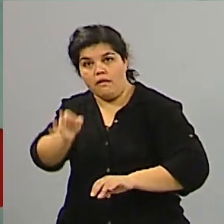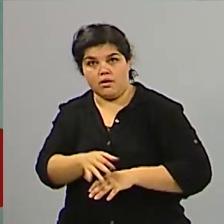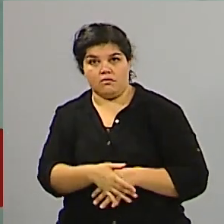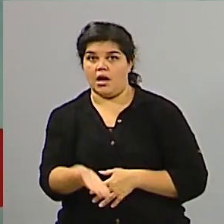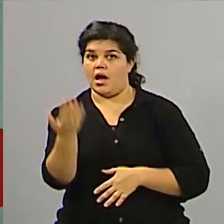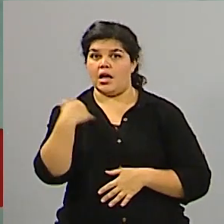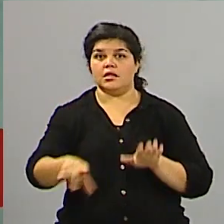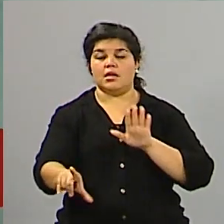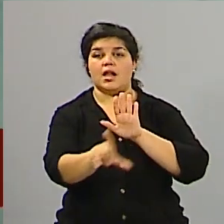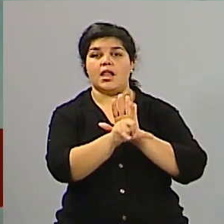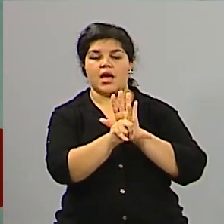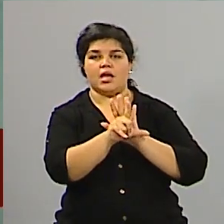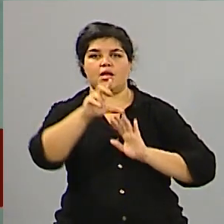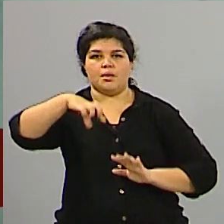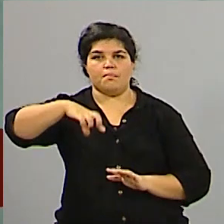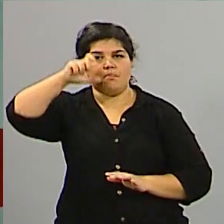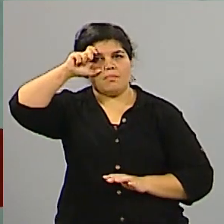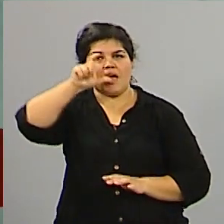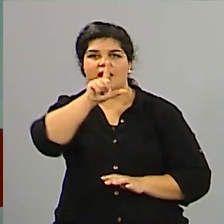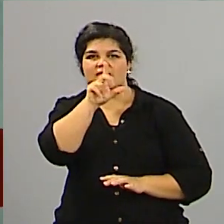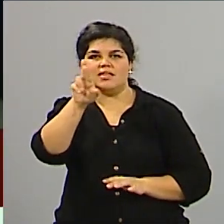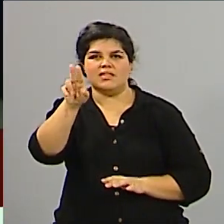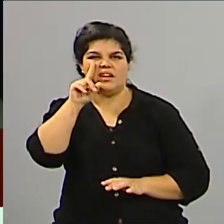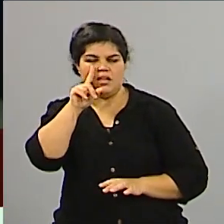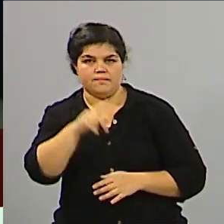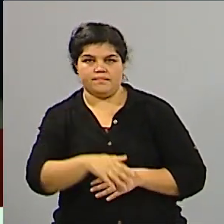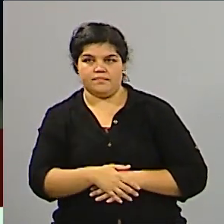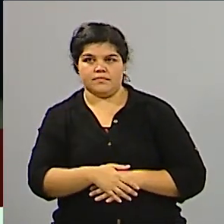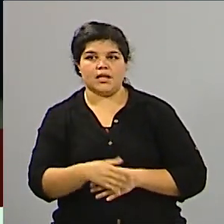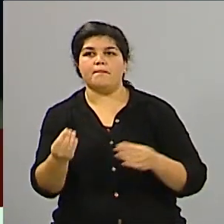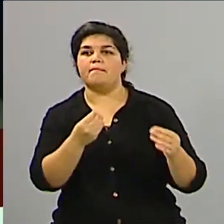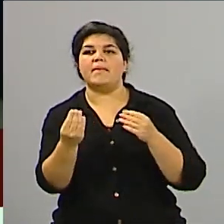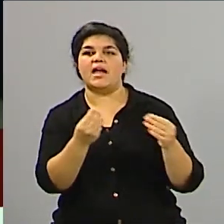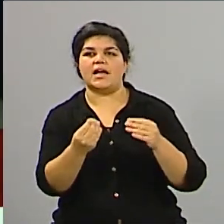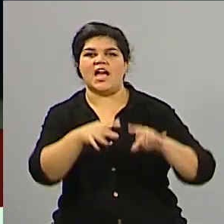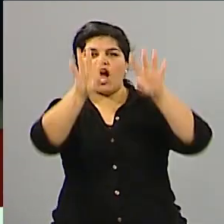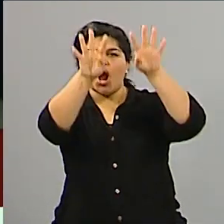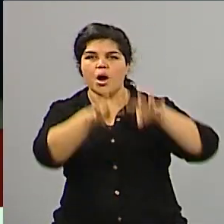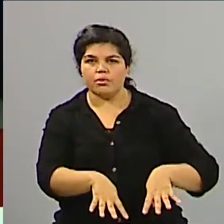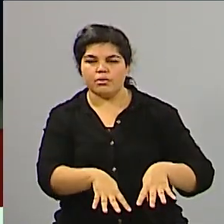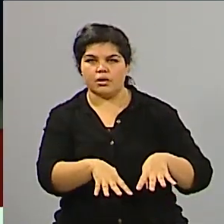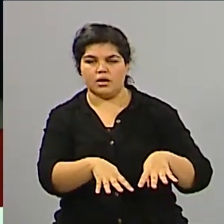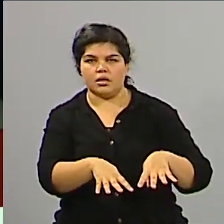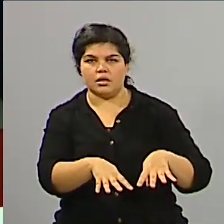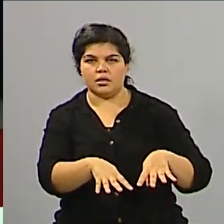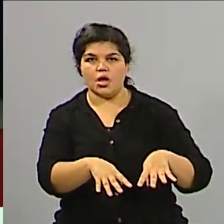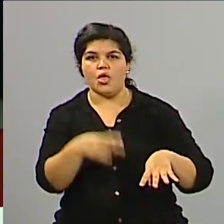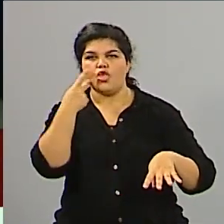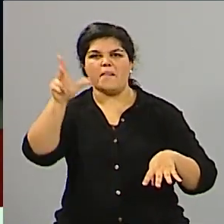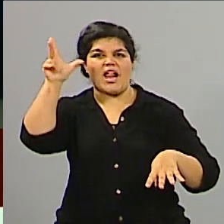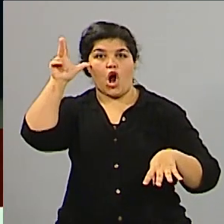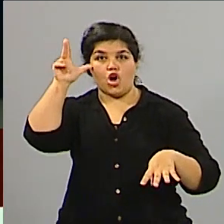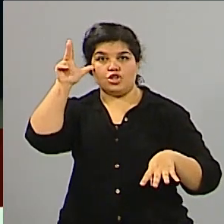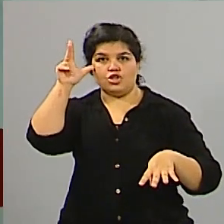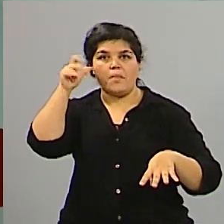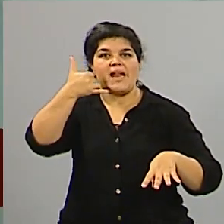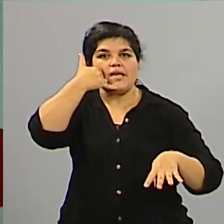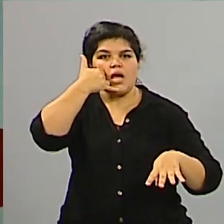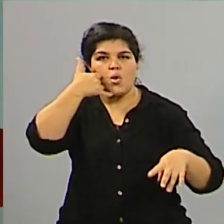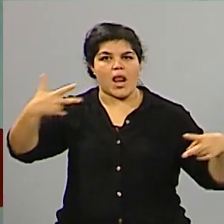gobierno provincial, el gobierno nacional. Bueno, de hecho en Ciudad están los edificios de Procrear que han generado, bueno, la solución habitacional para muchas